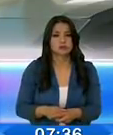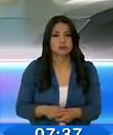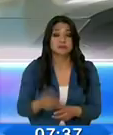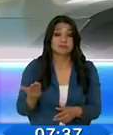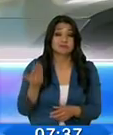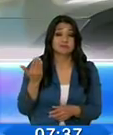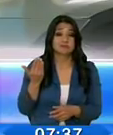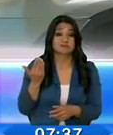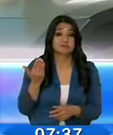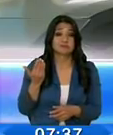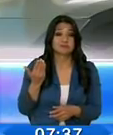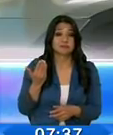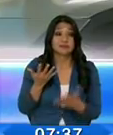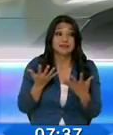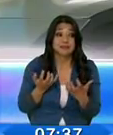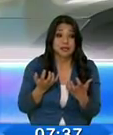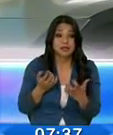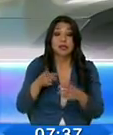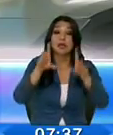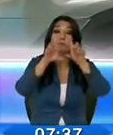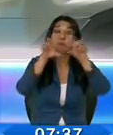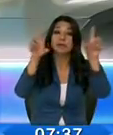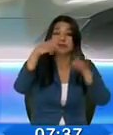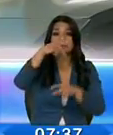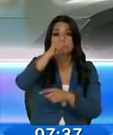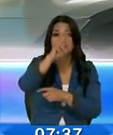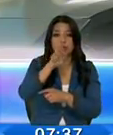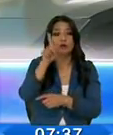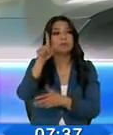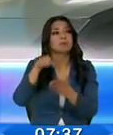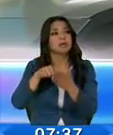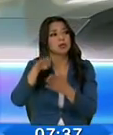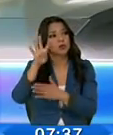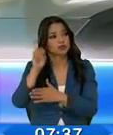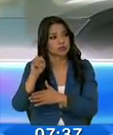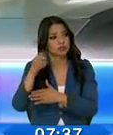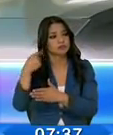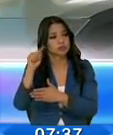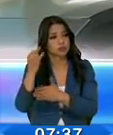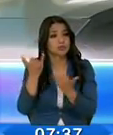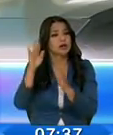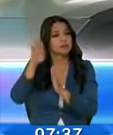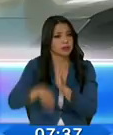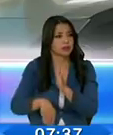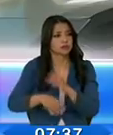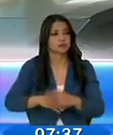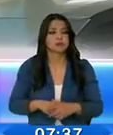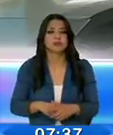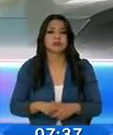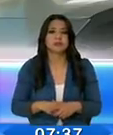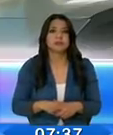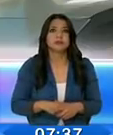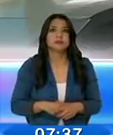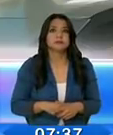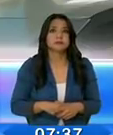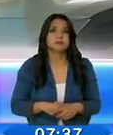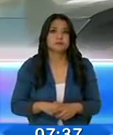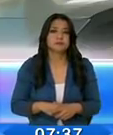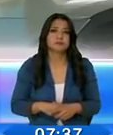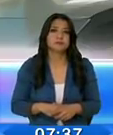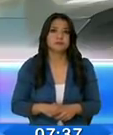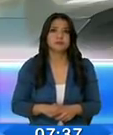Originalmente la pretensión de la compañía Perenco era de 1.423 millones. Yo sé que es